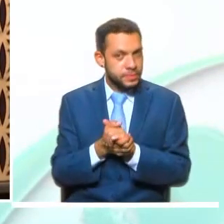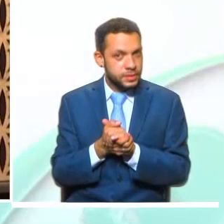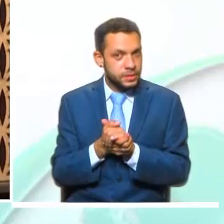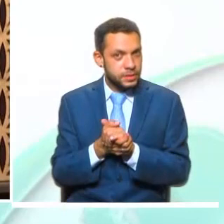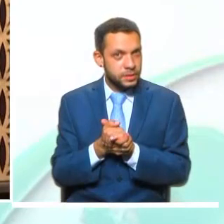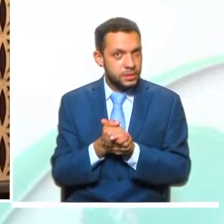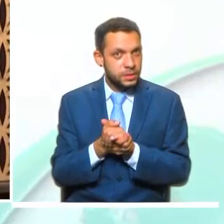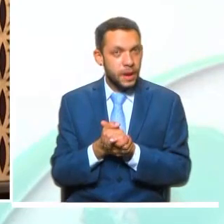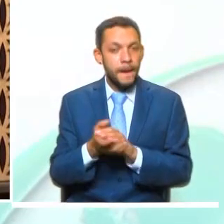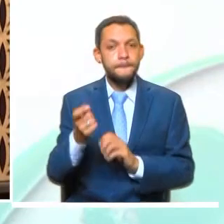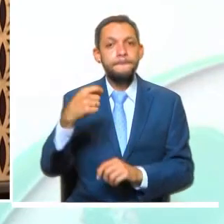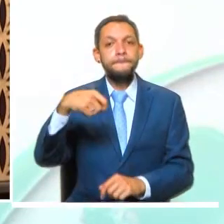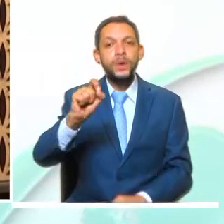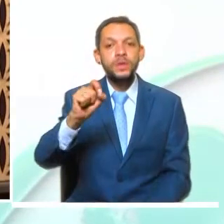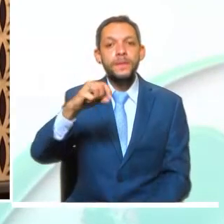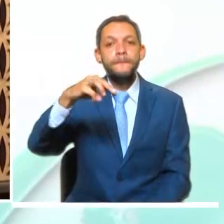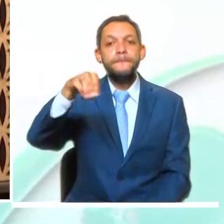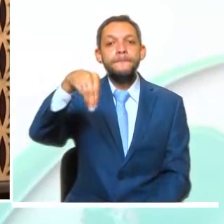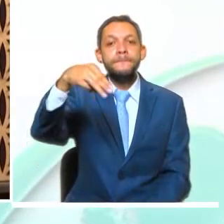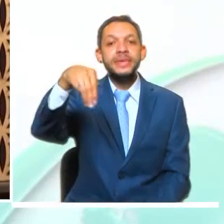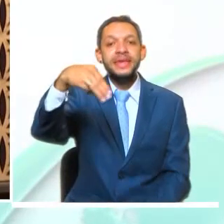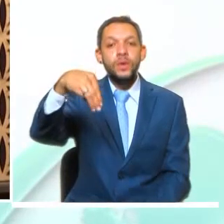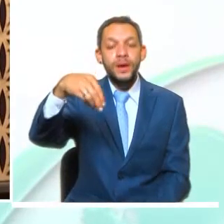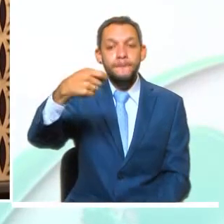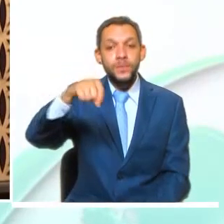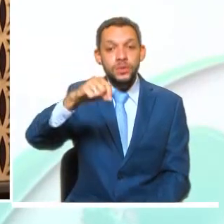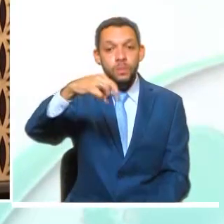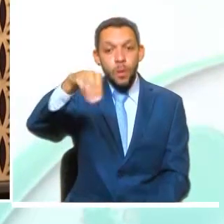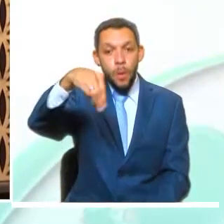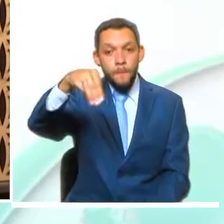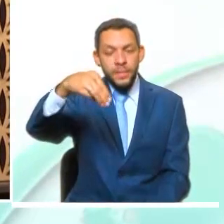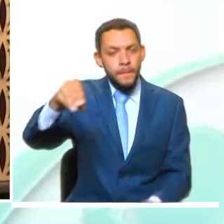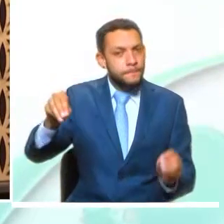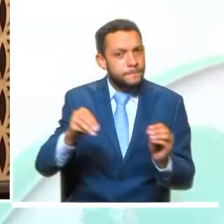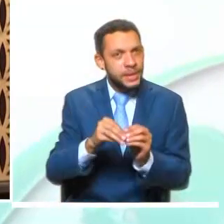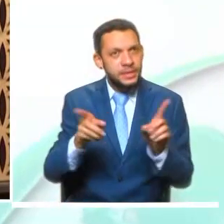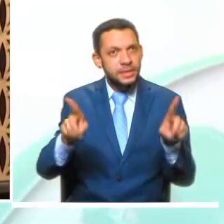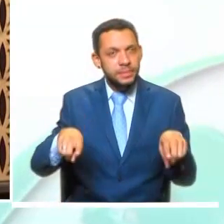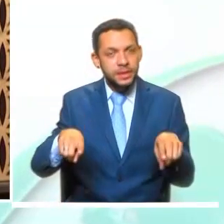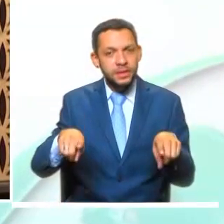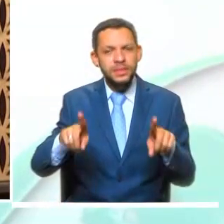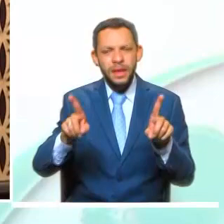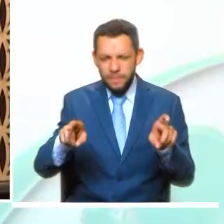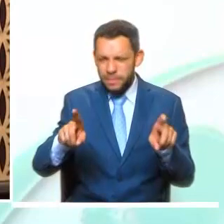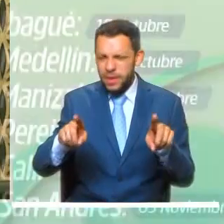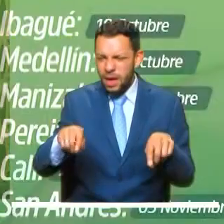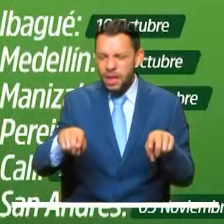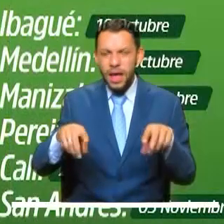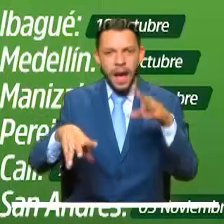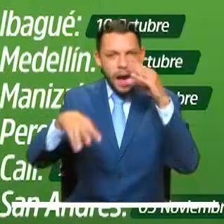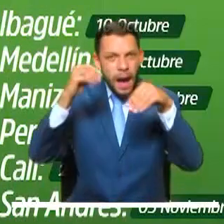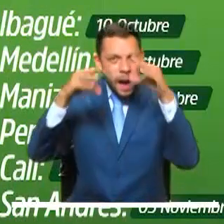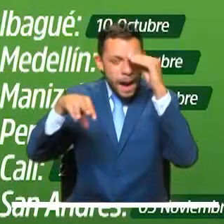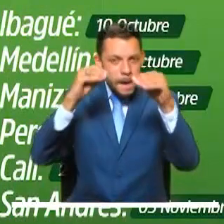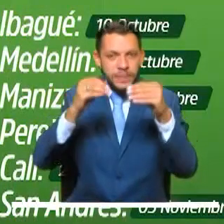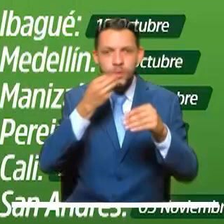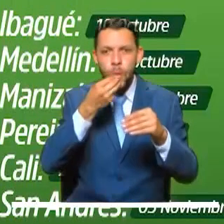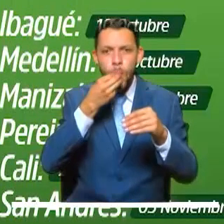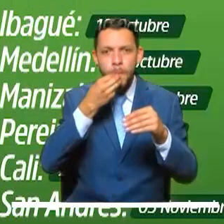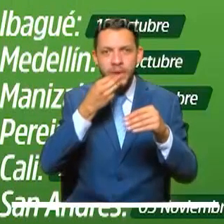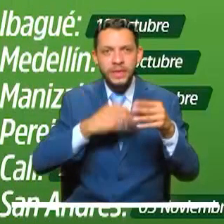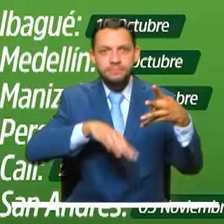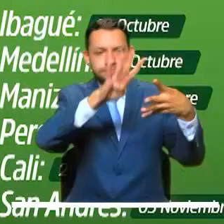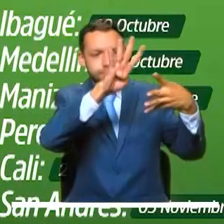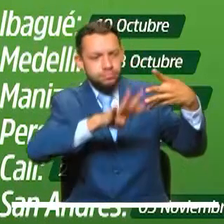el próximo miércoles es el miércoles a una imagen de prende comer veamos esta imagen entonces por qué está el itinerario